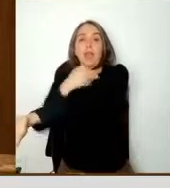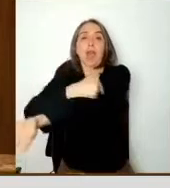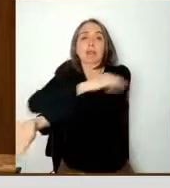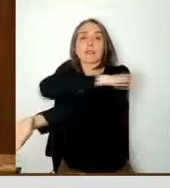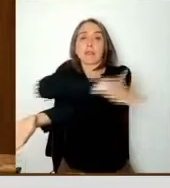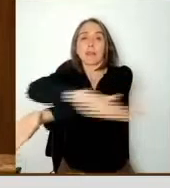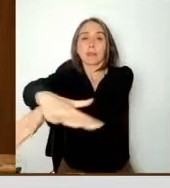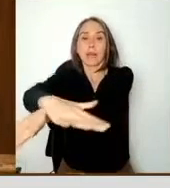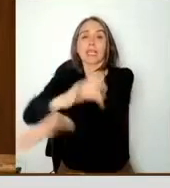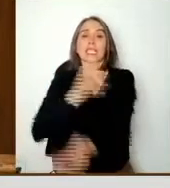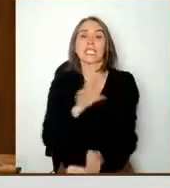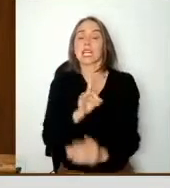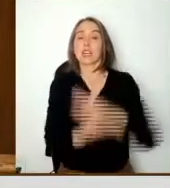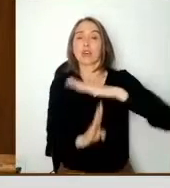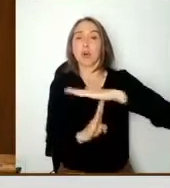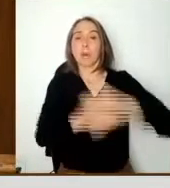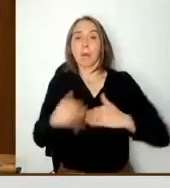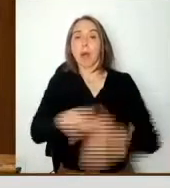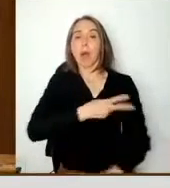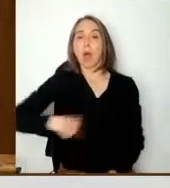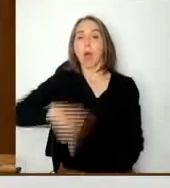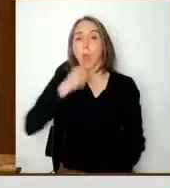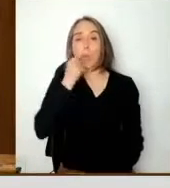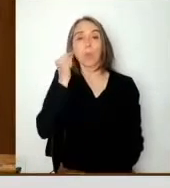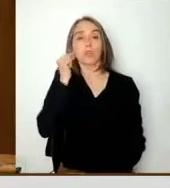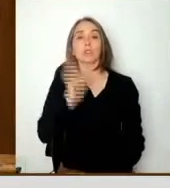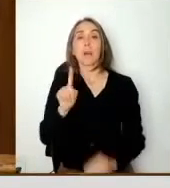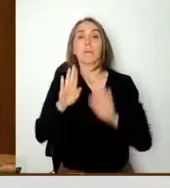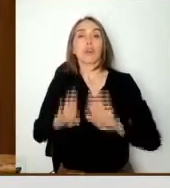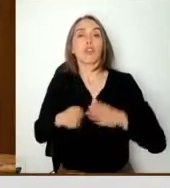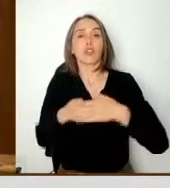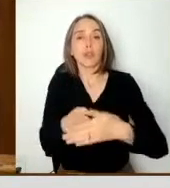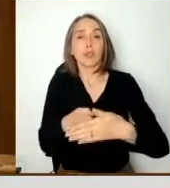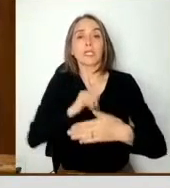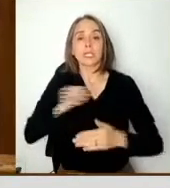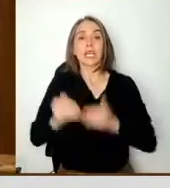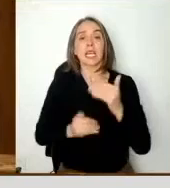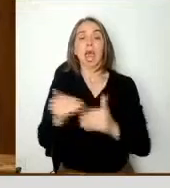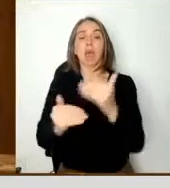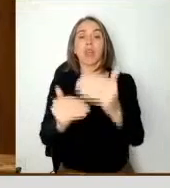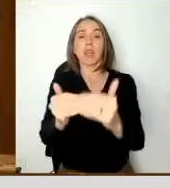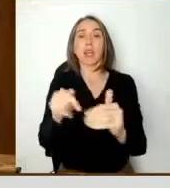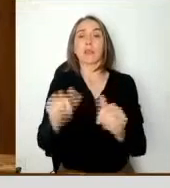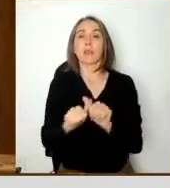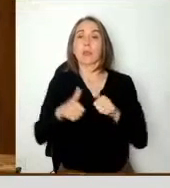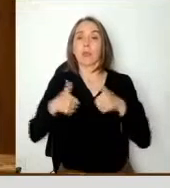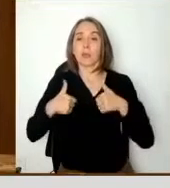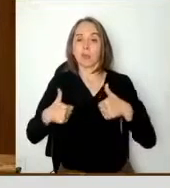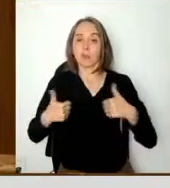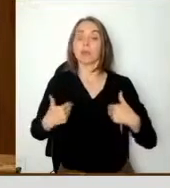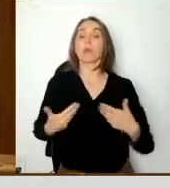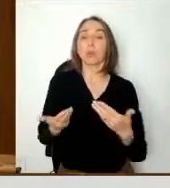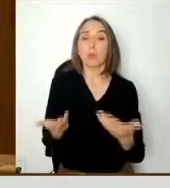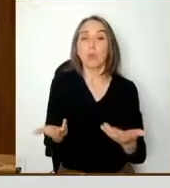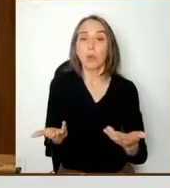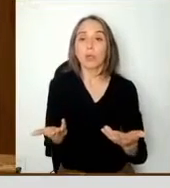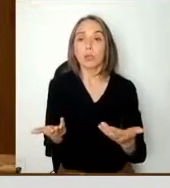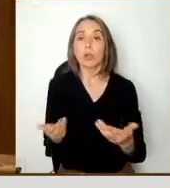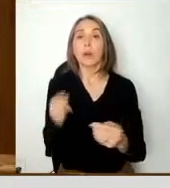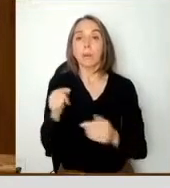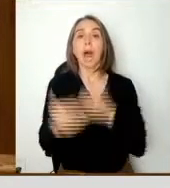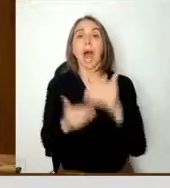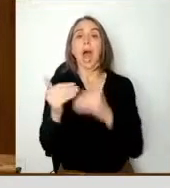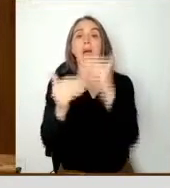no se detiene. Y nosotros y nosotras tampoco. Seguimos hacia adelante Y esta mesa estará disponible para esos avances que son